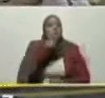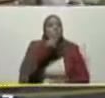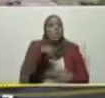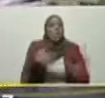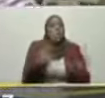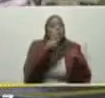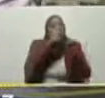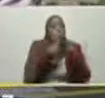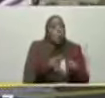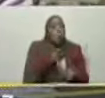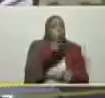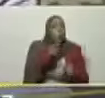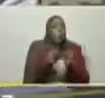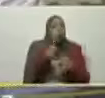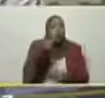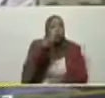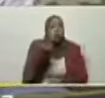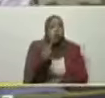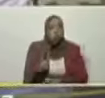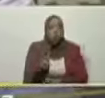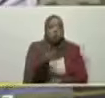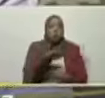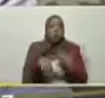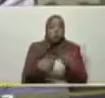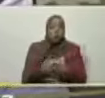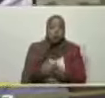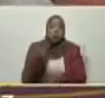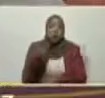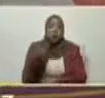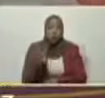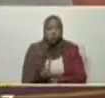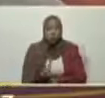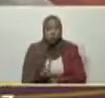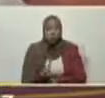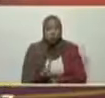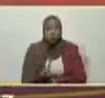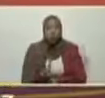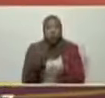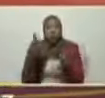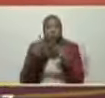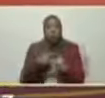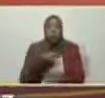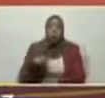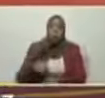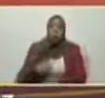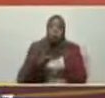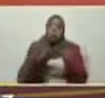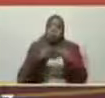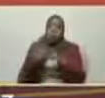Due. 12. 12 circuitos comunales. ¿Cuántos consejos comunales?